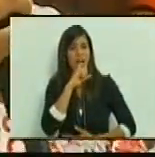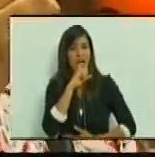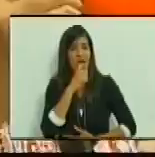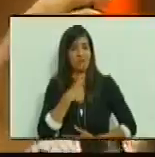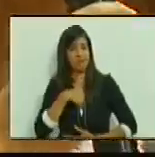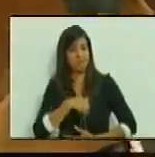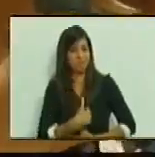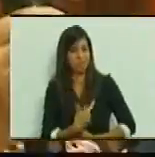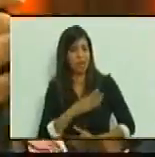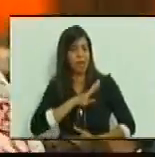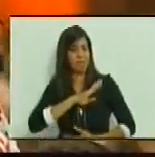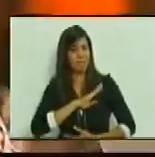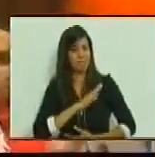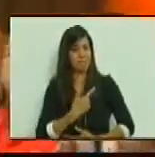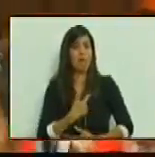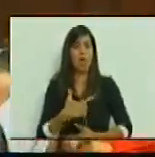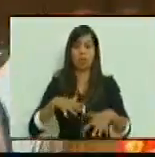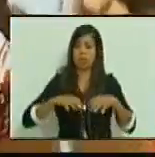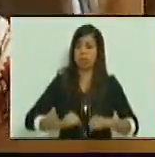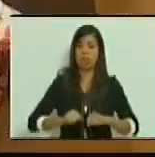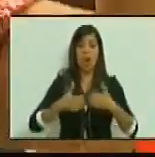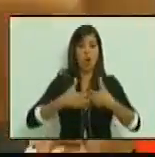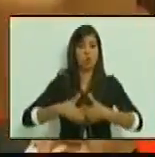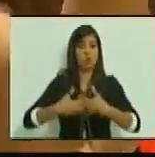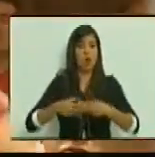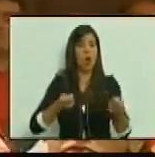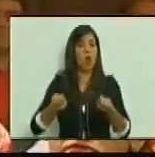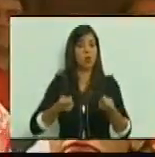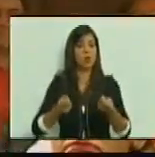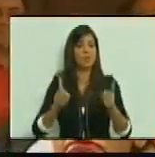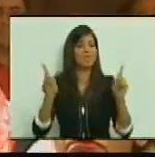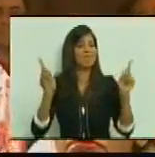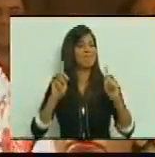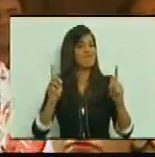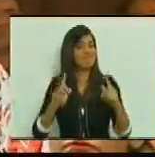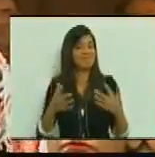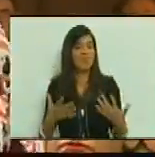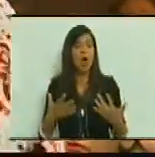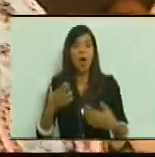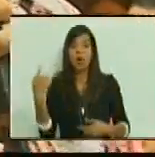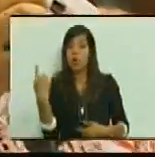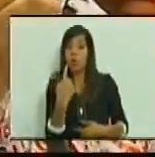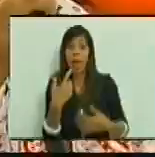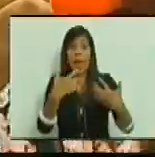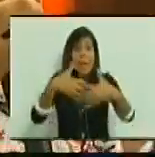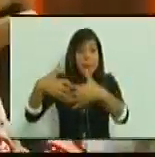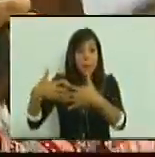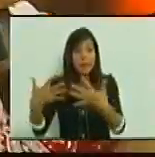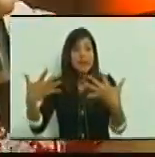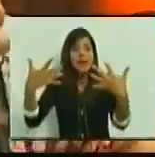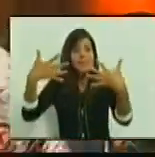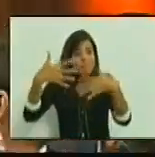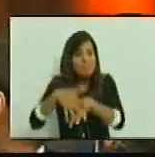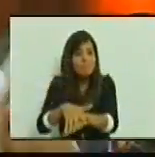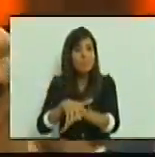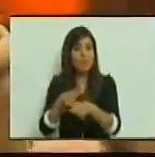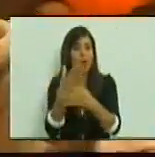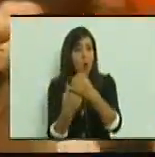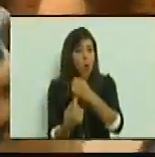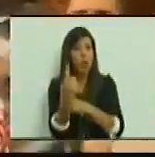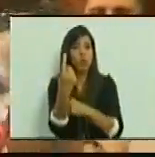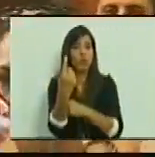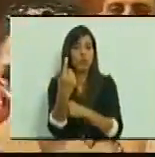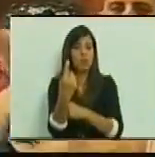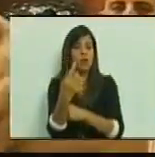de pertenencia con el sentimiento de propiedad, y hoy tenemos que trazarle una única línea política necesaria para lo que